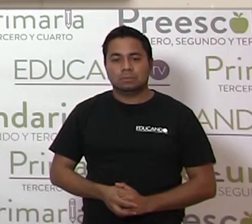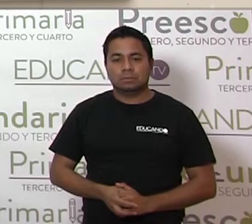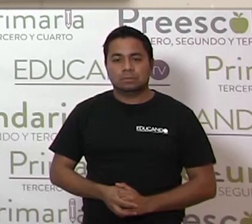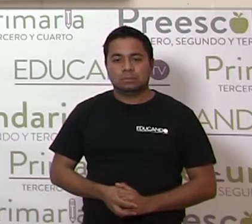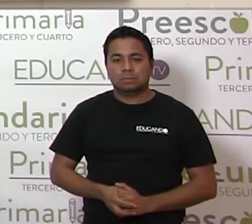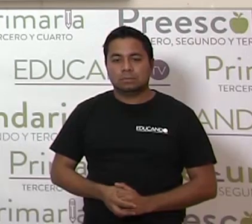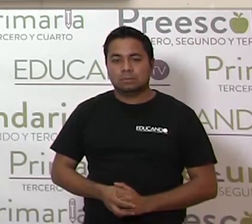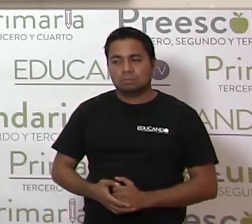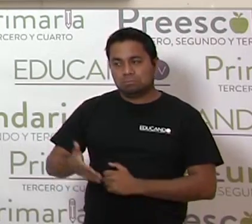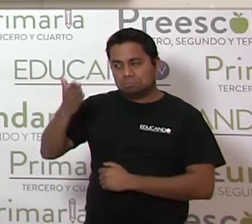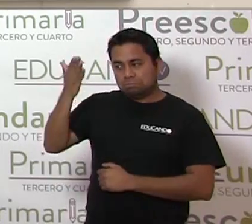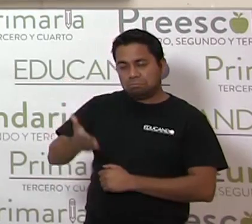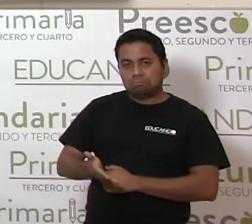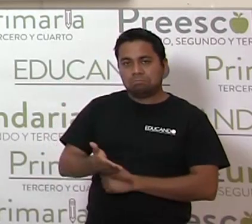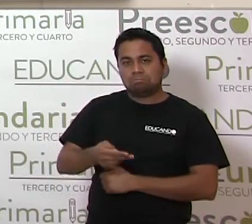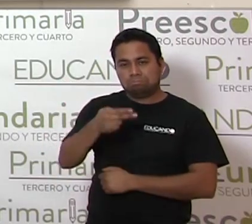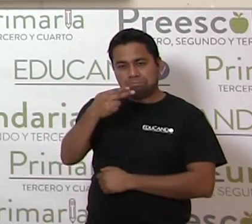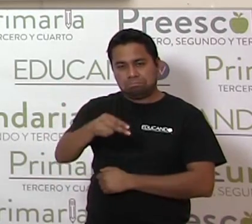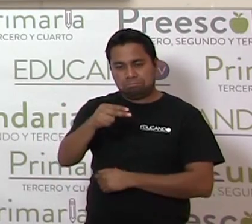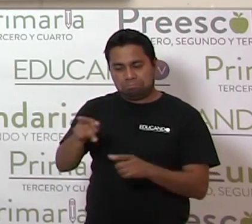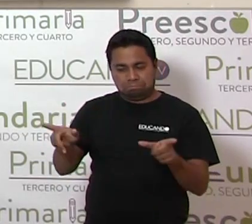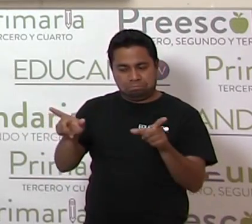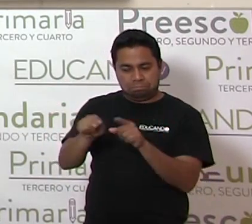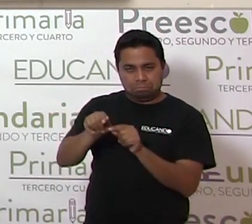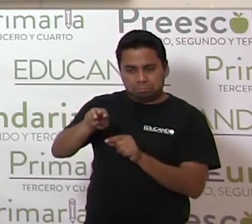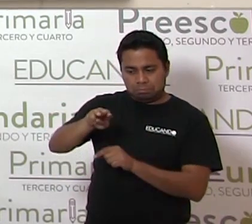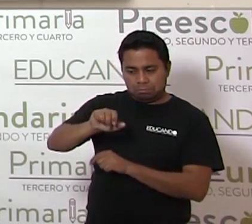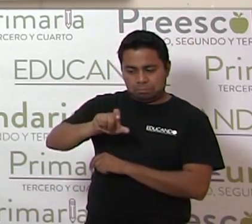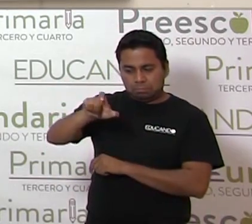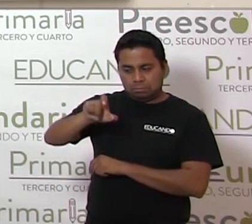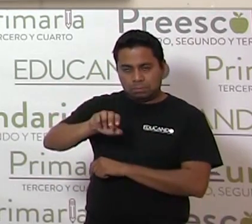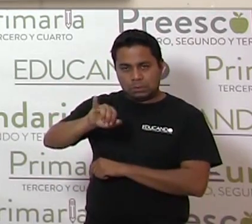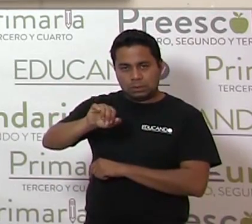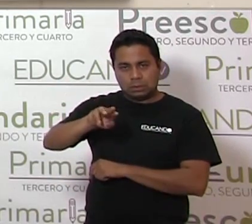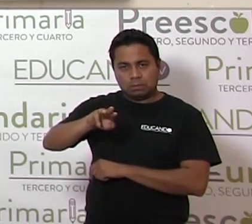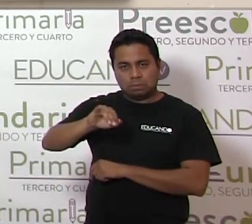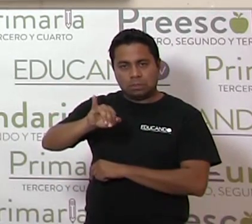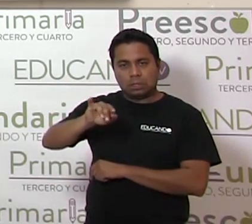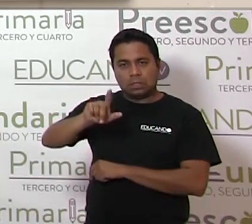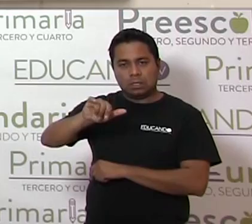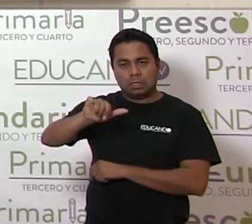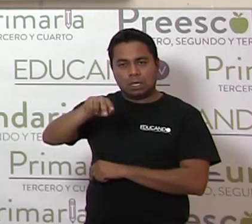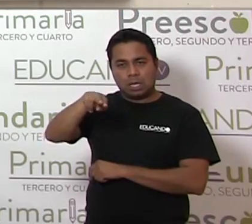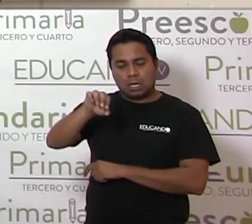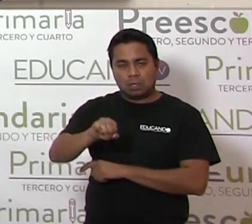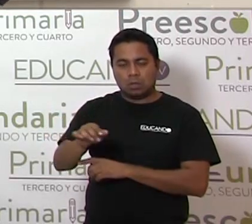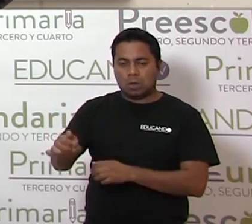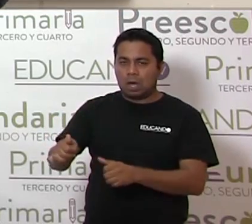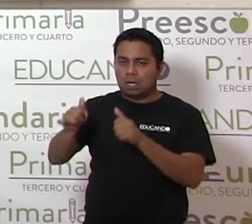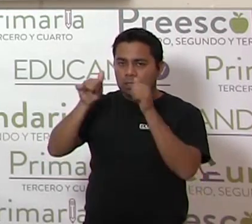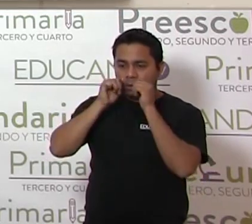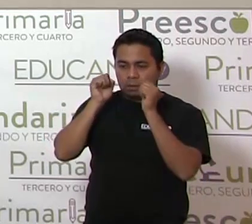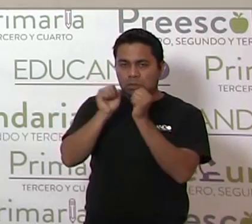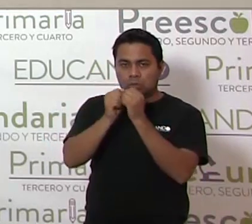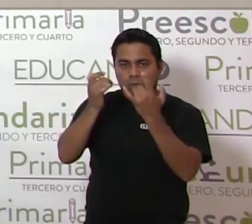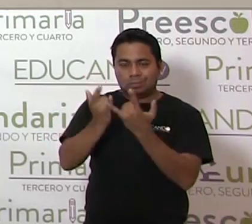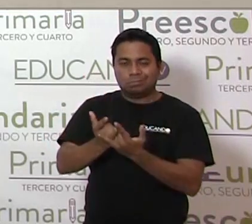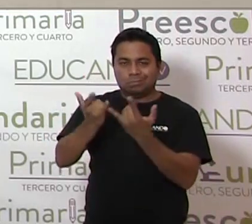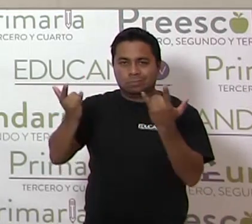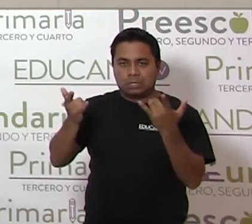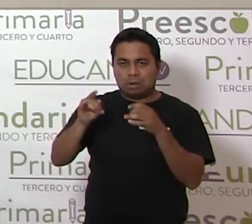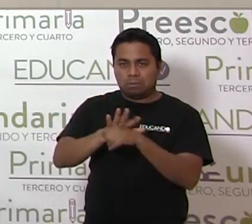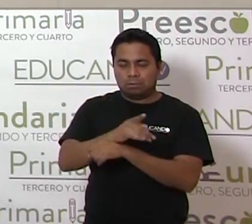Maximiliano, mejor conocido como Maximiliano. Mucha atención con estas partes históricas porque hay nombres que